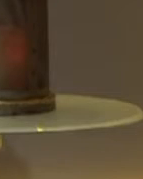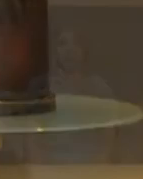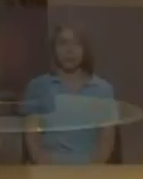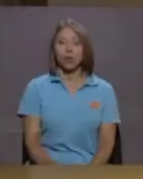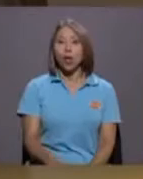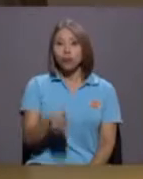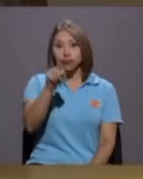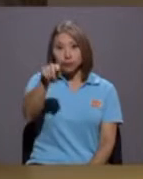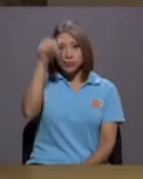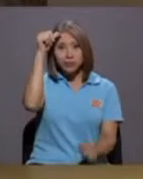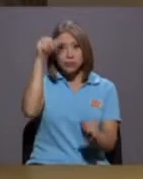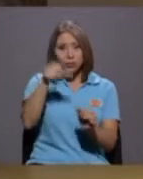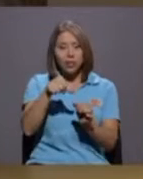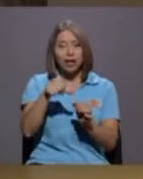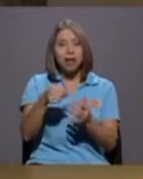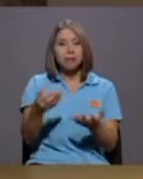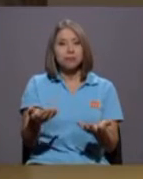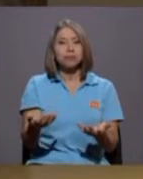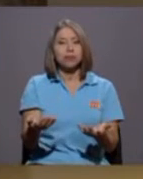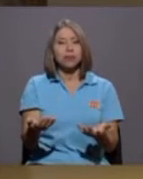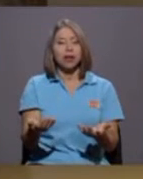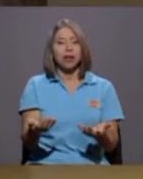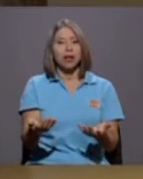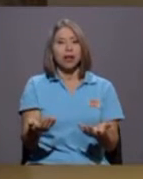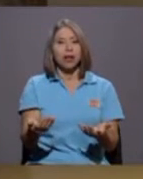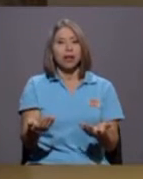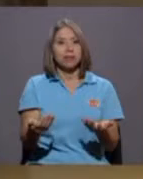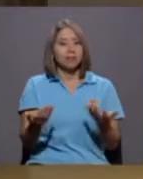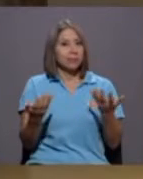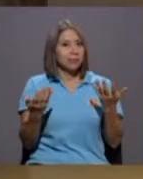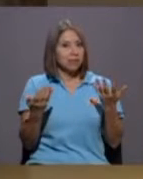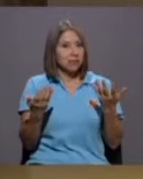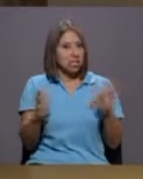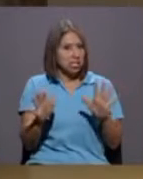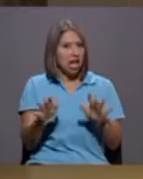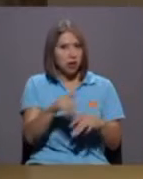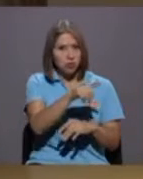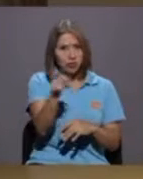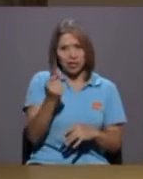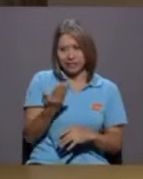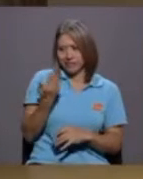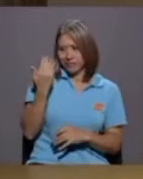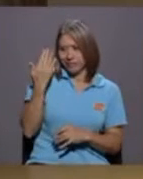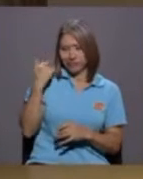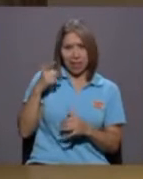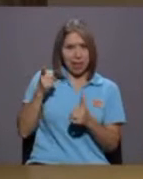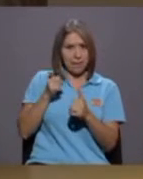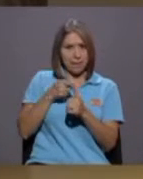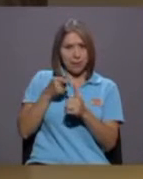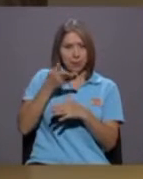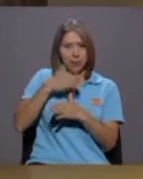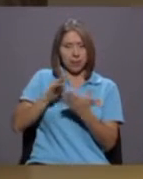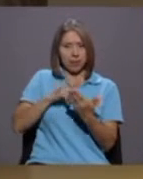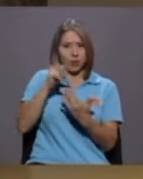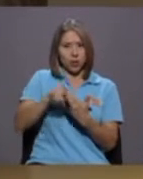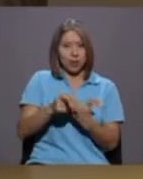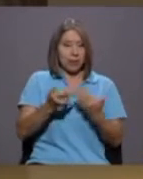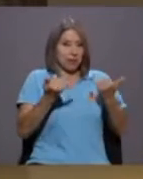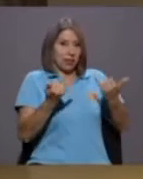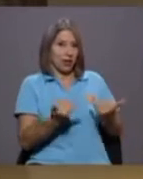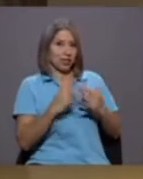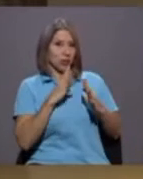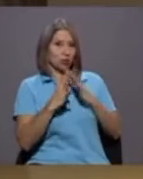Como recordarán las amigas y amigos que ya nos acompañaban en la parte inicial del programa, estamos